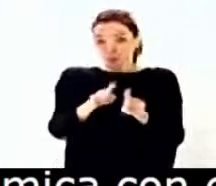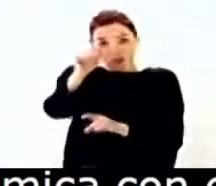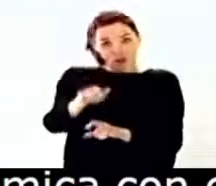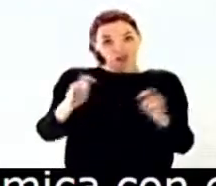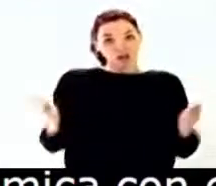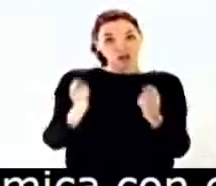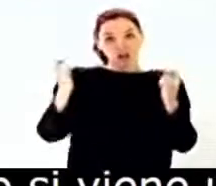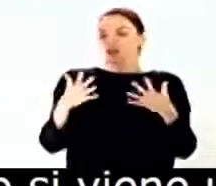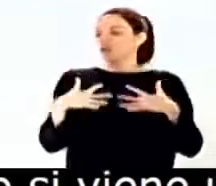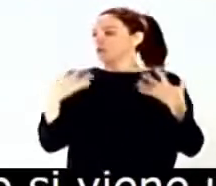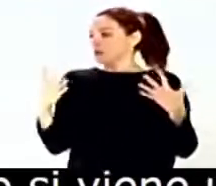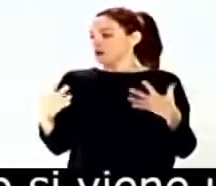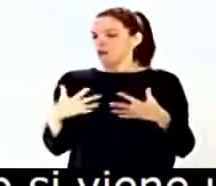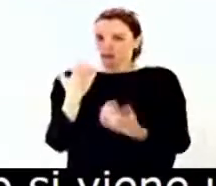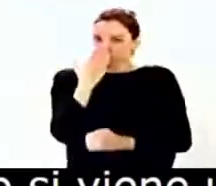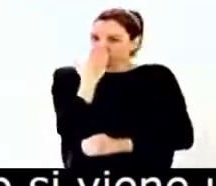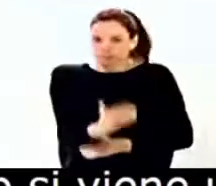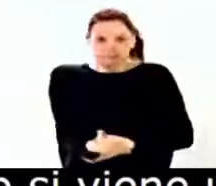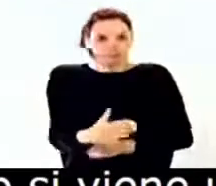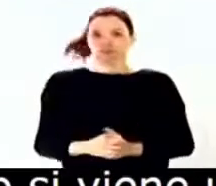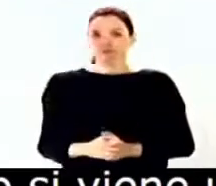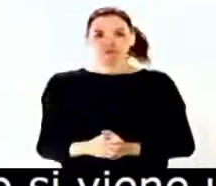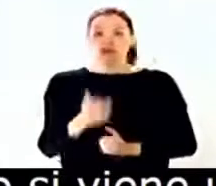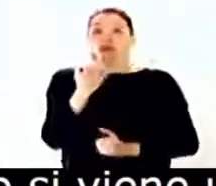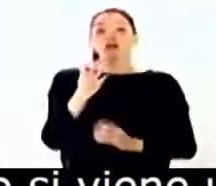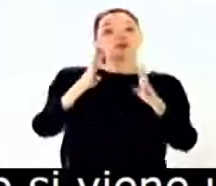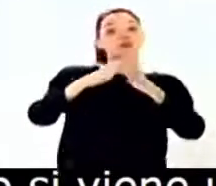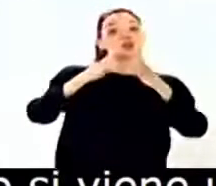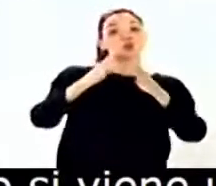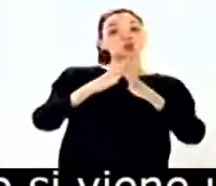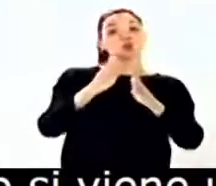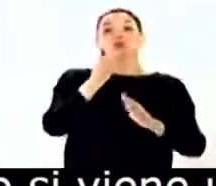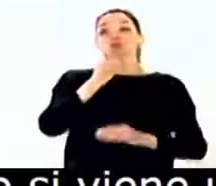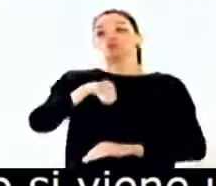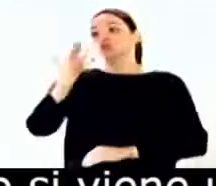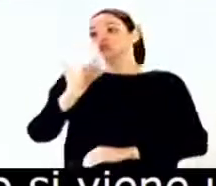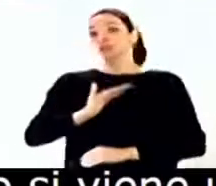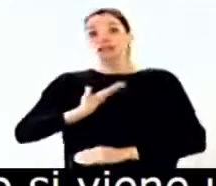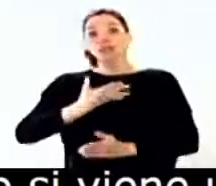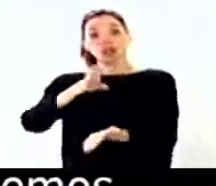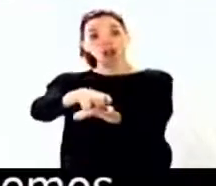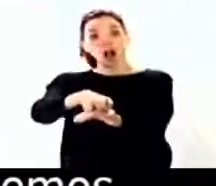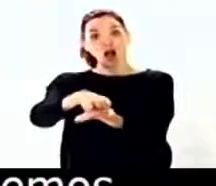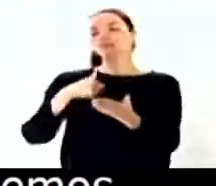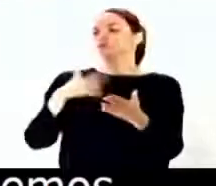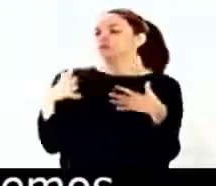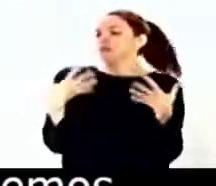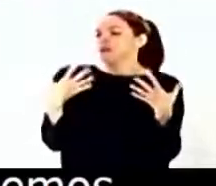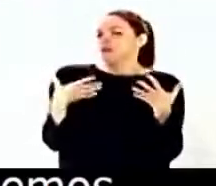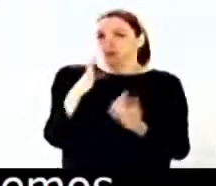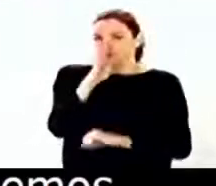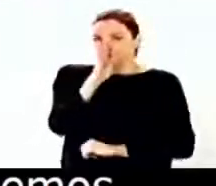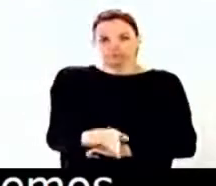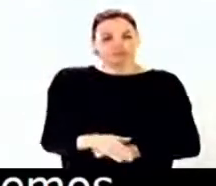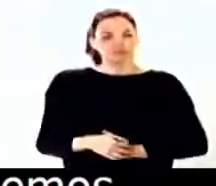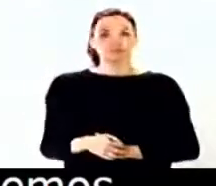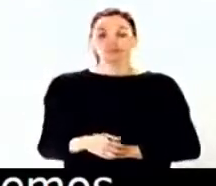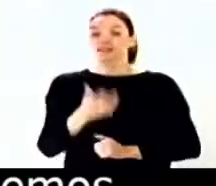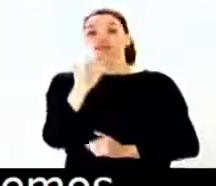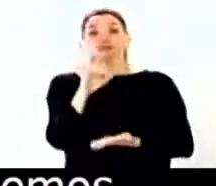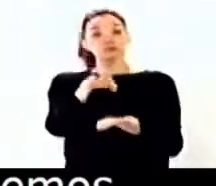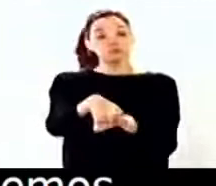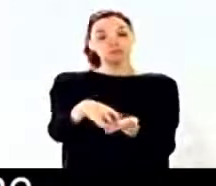me alegro profundamente. Si viene una infraestructura a Plasencia, me alegro profundamente. Si viene